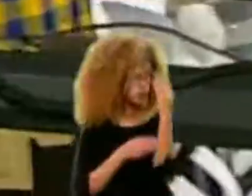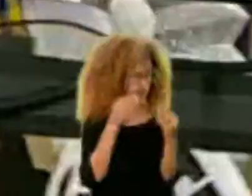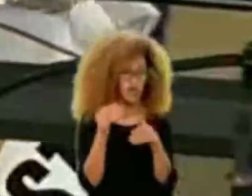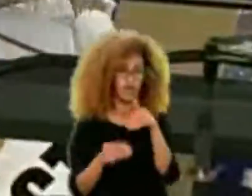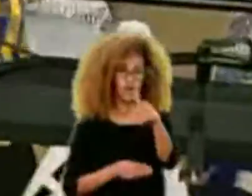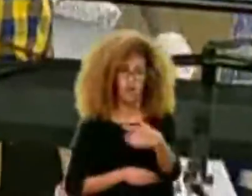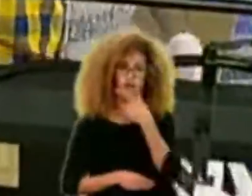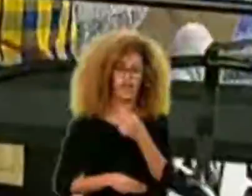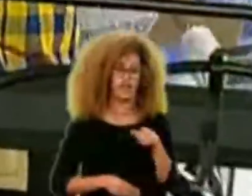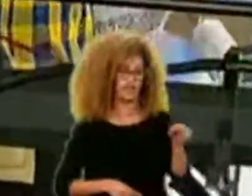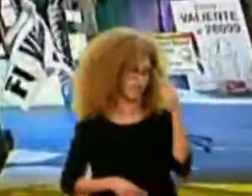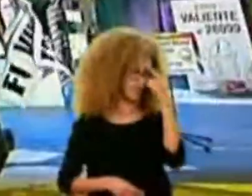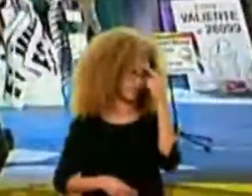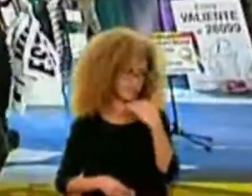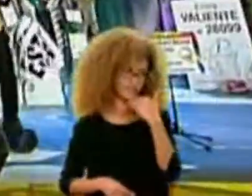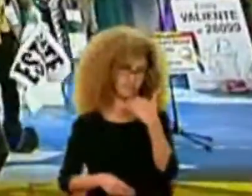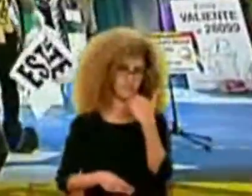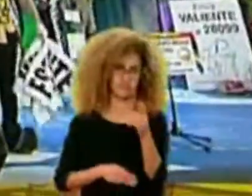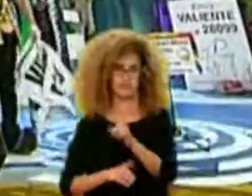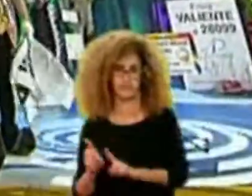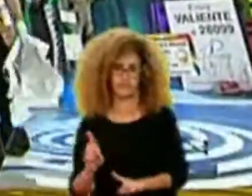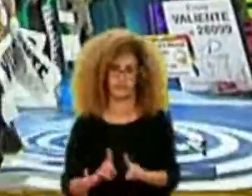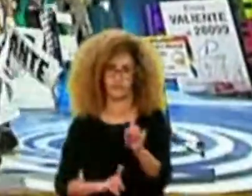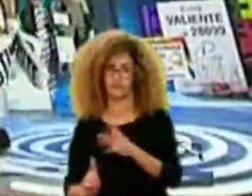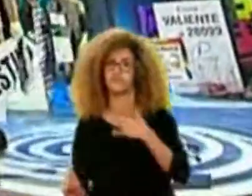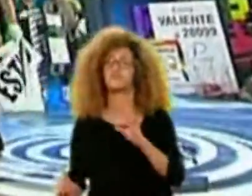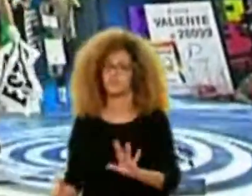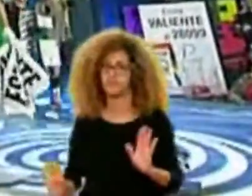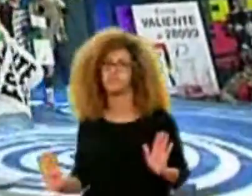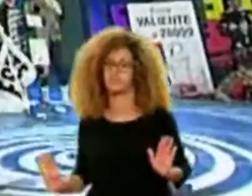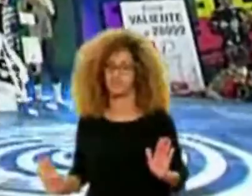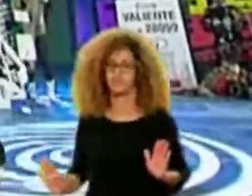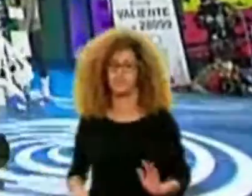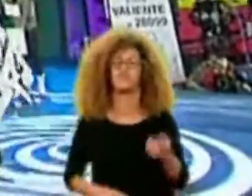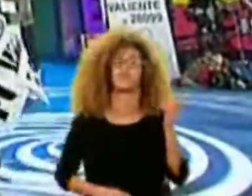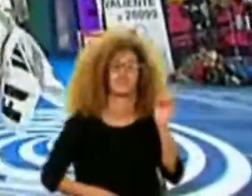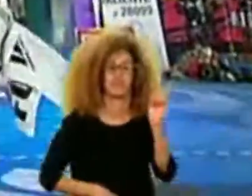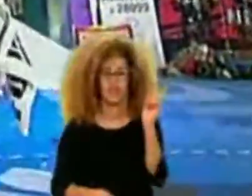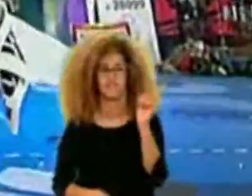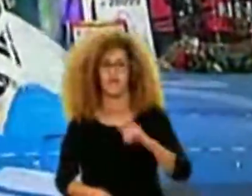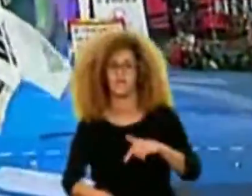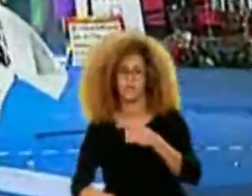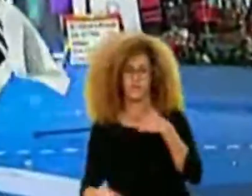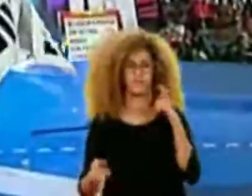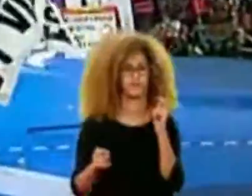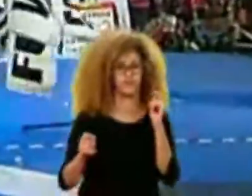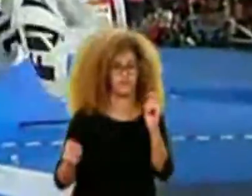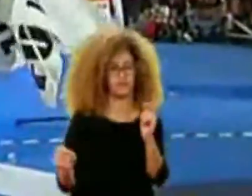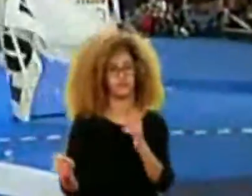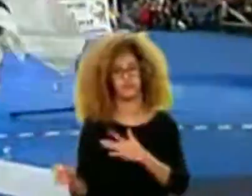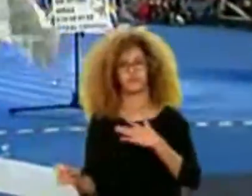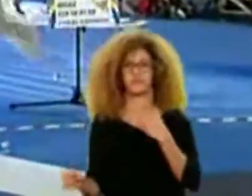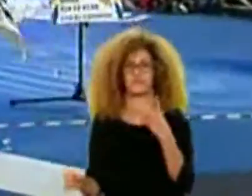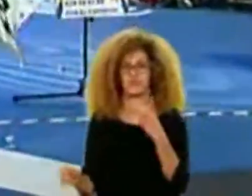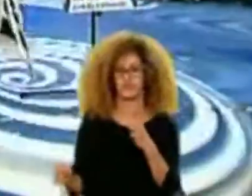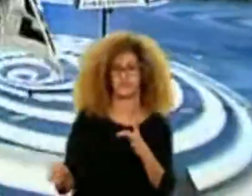¡falta un tornillo! También le... puedo dar